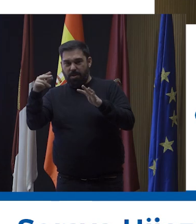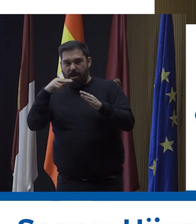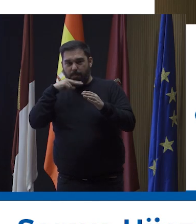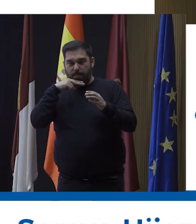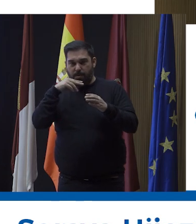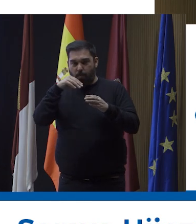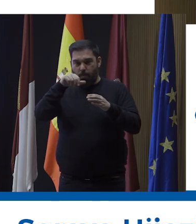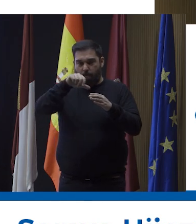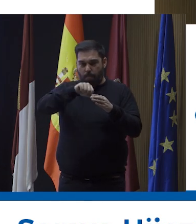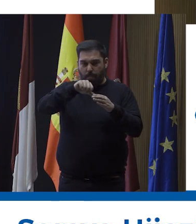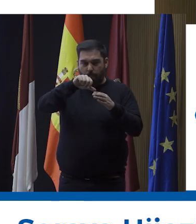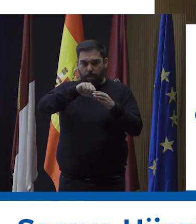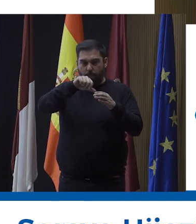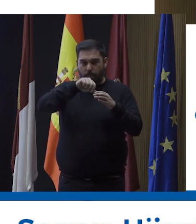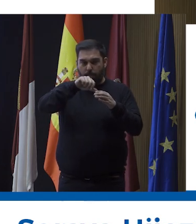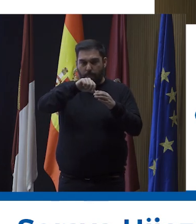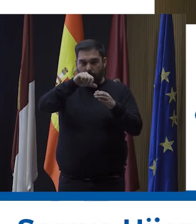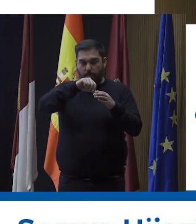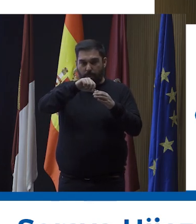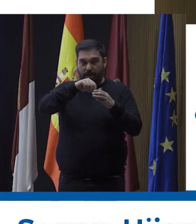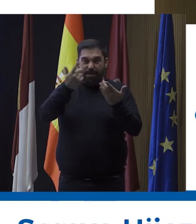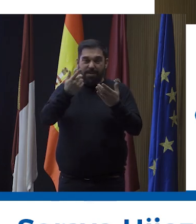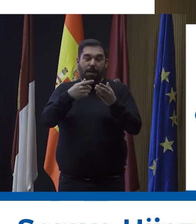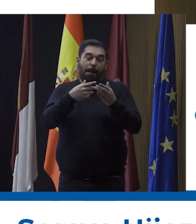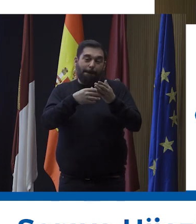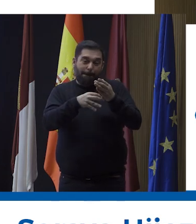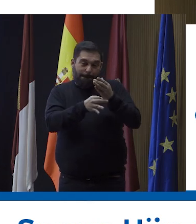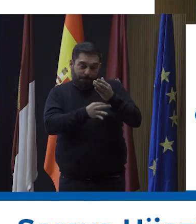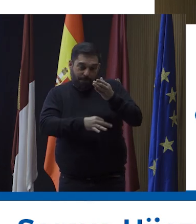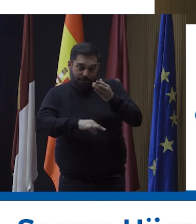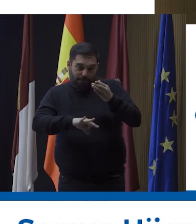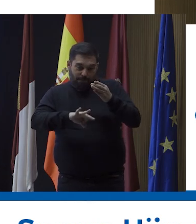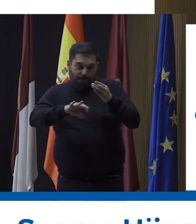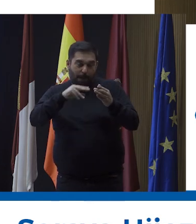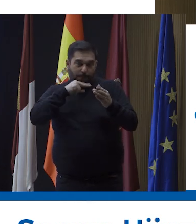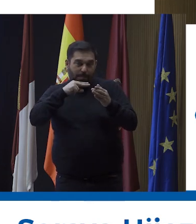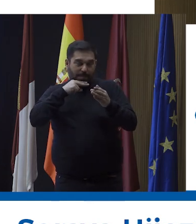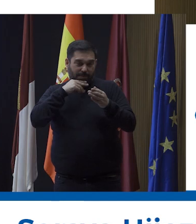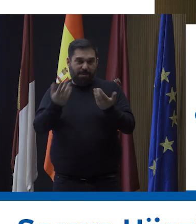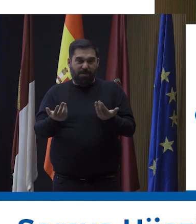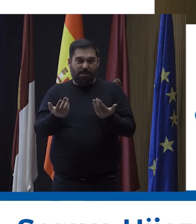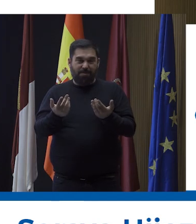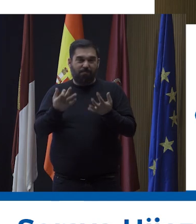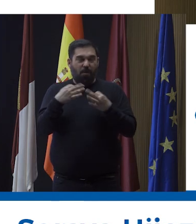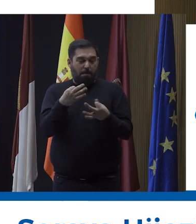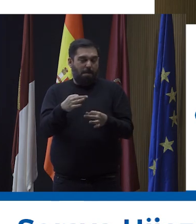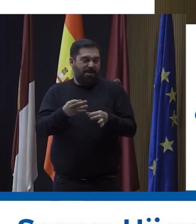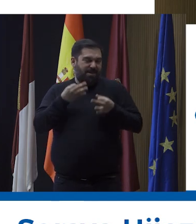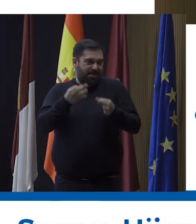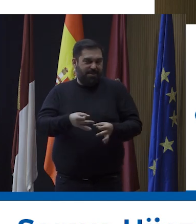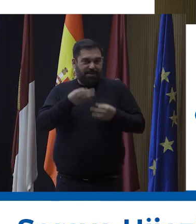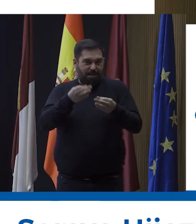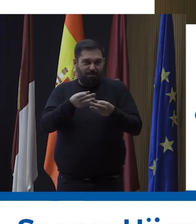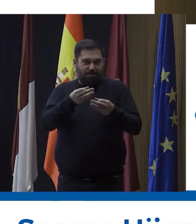resto del día es cuando vamos a orinar. Entonces, casi siempre está en fase de llenado. Solamente